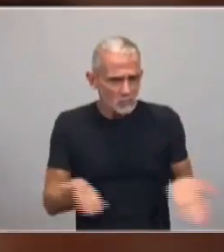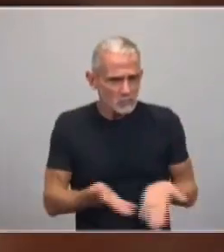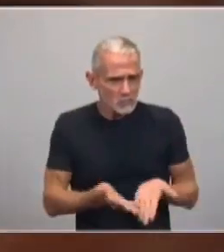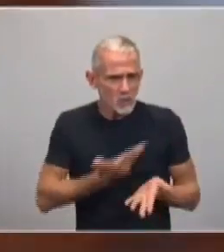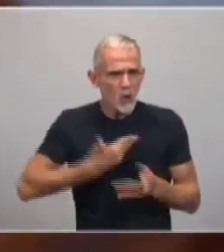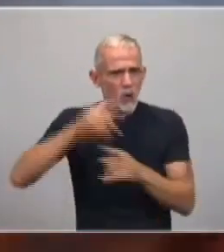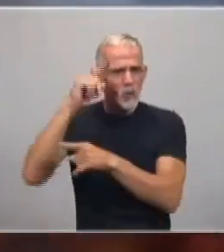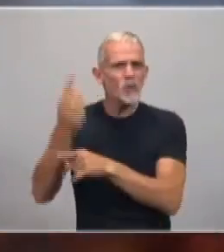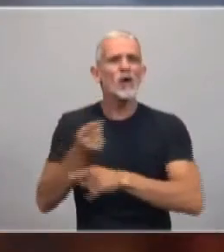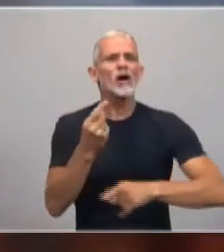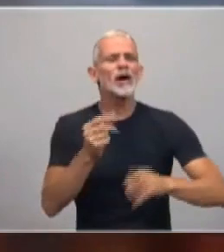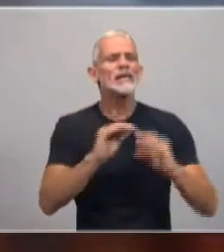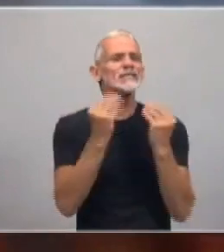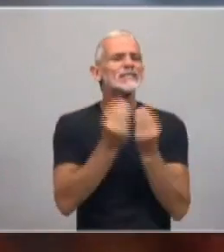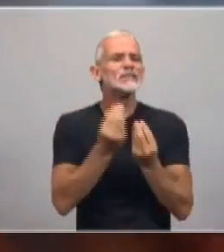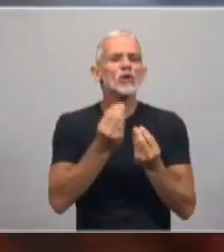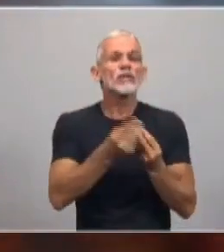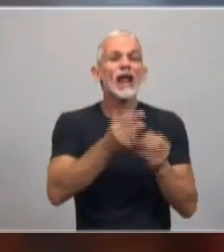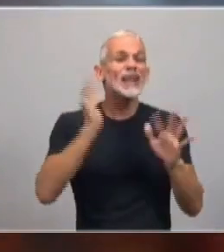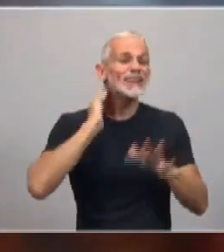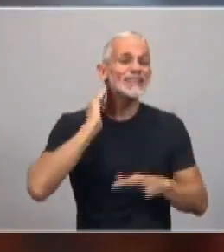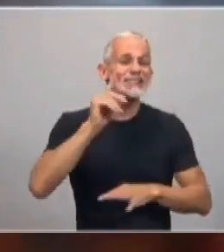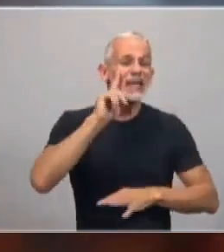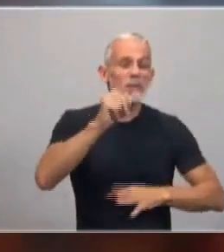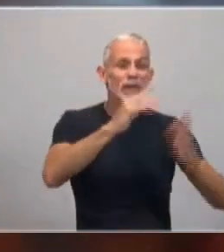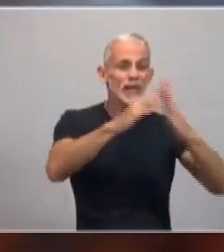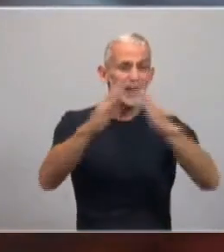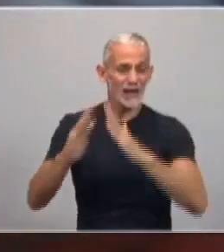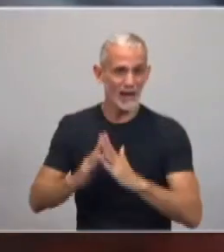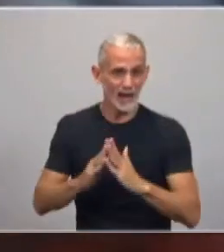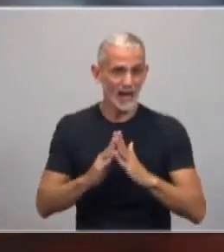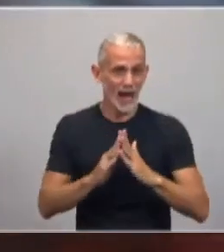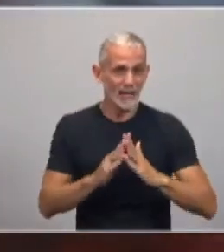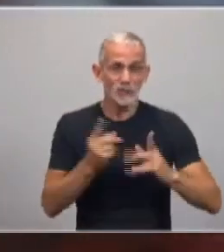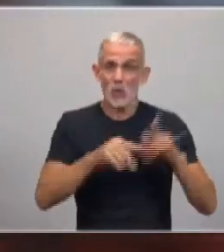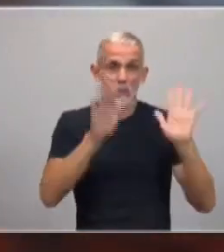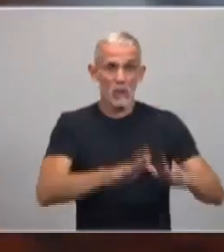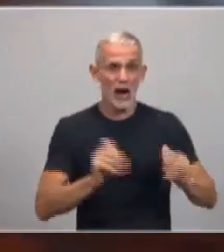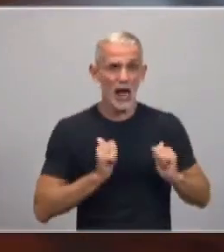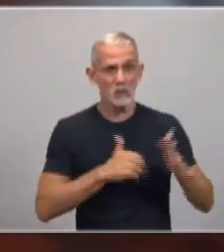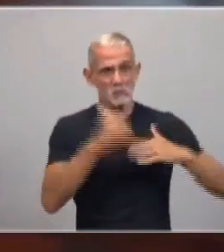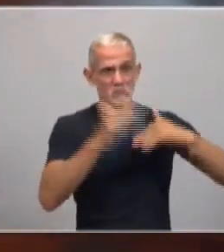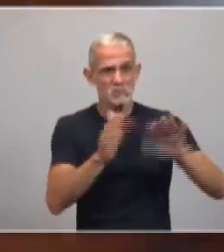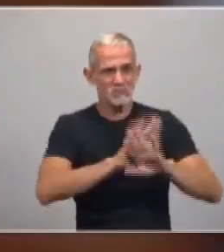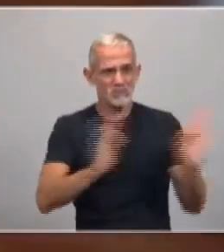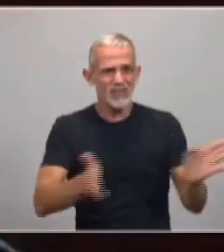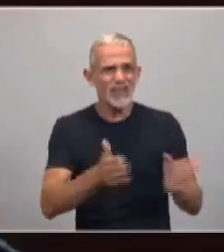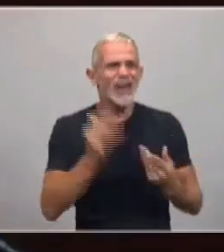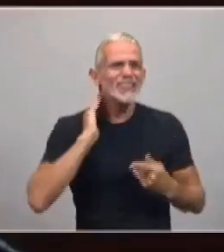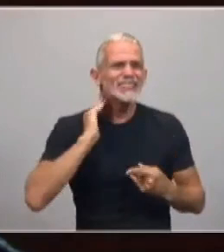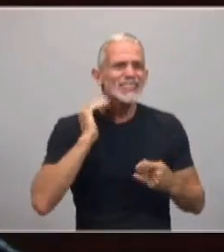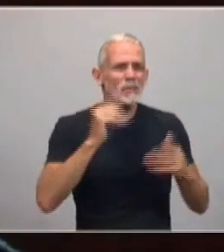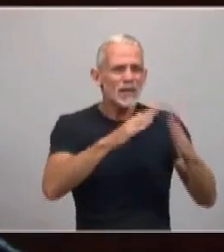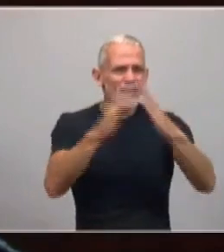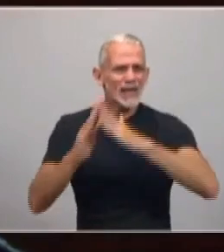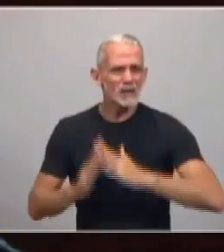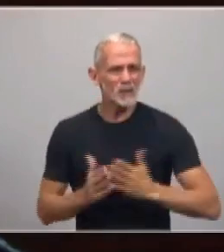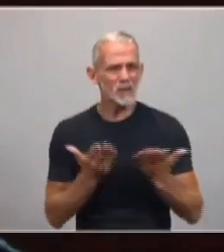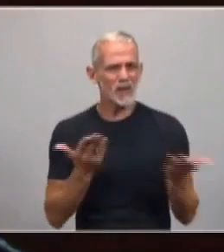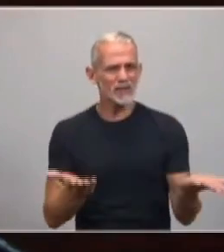Son ya 16.000 viviendas las que están paralizadas en la provincia de Buenos Aires.